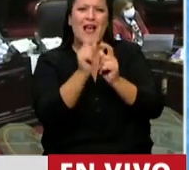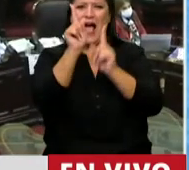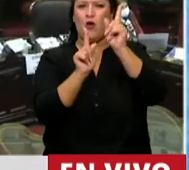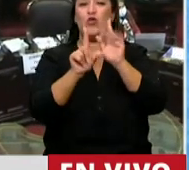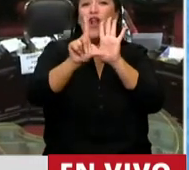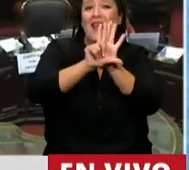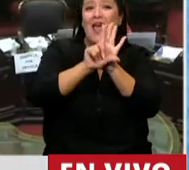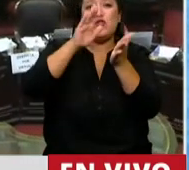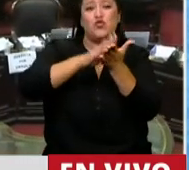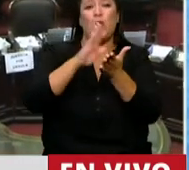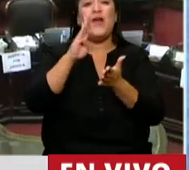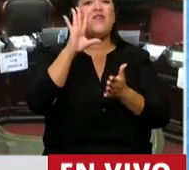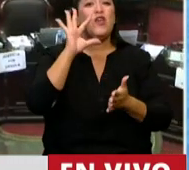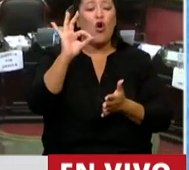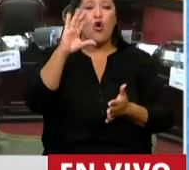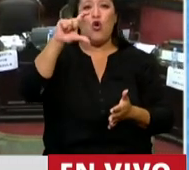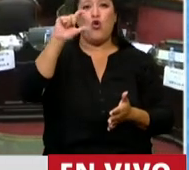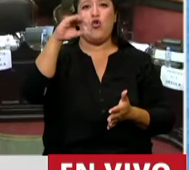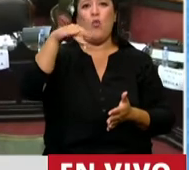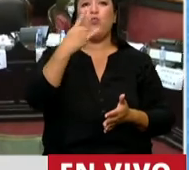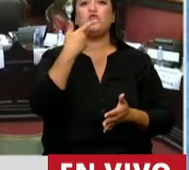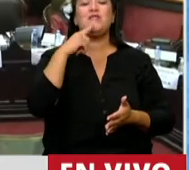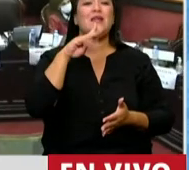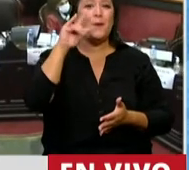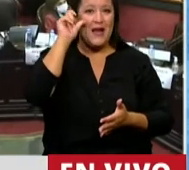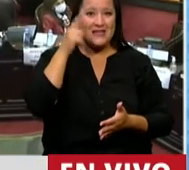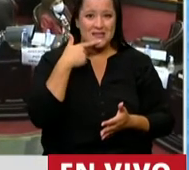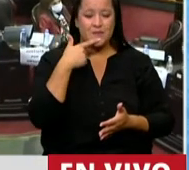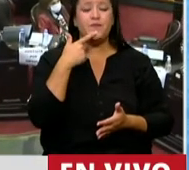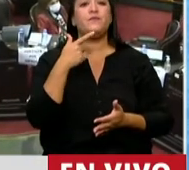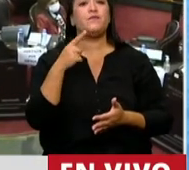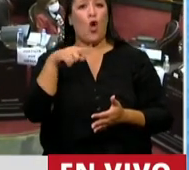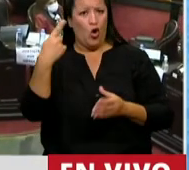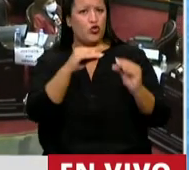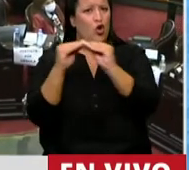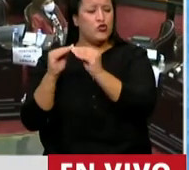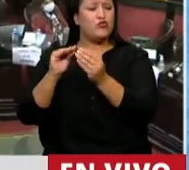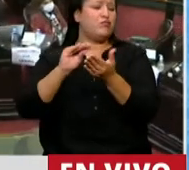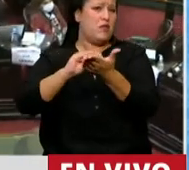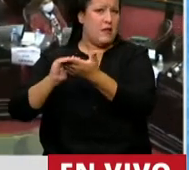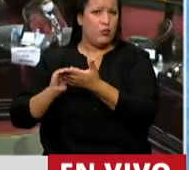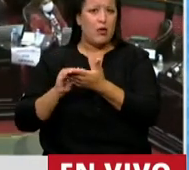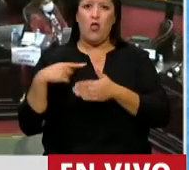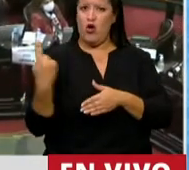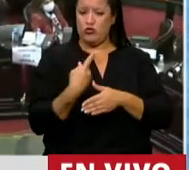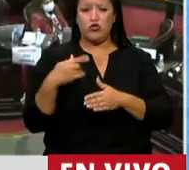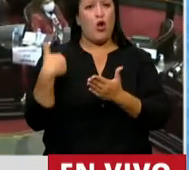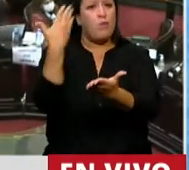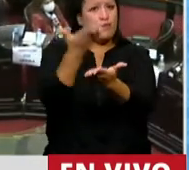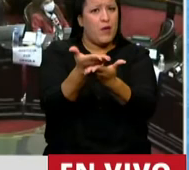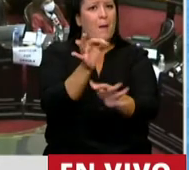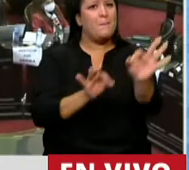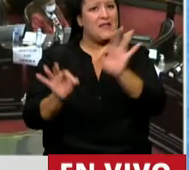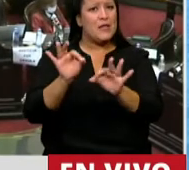ley de biocombustibles. Es más, quien habla junto a otros diputados, hemos presentado nuestro propio proyecto a